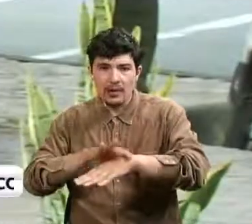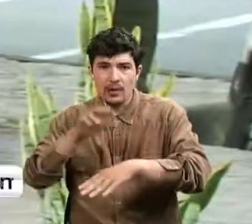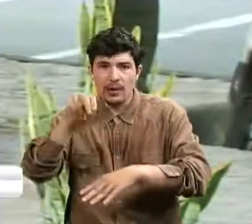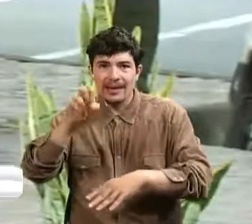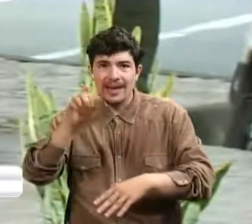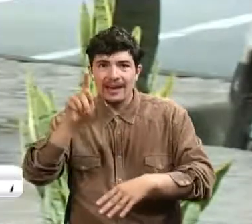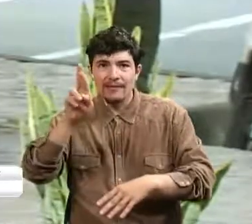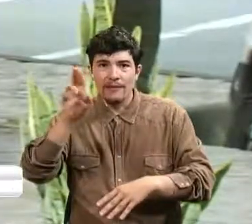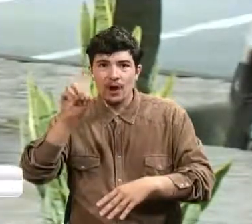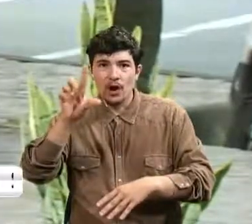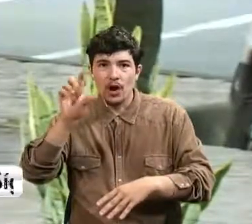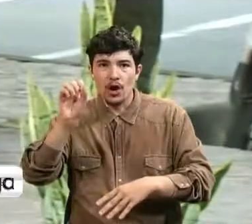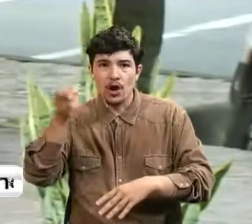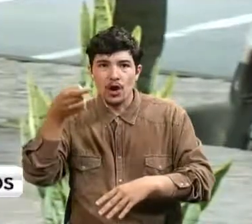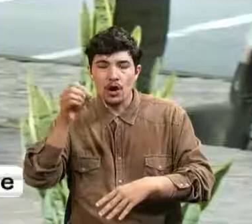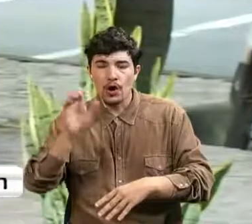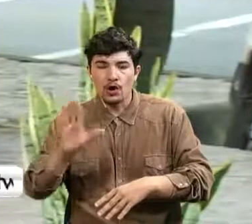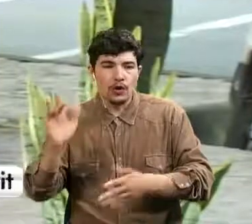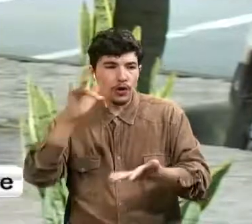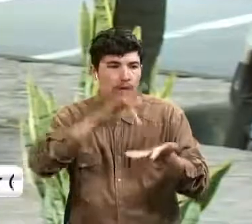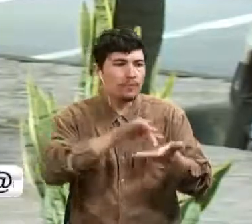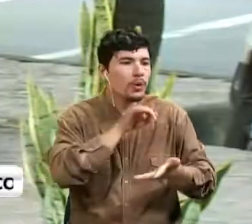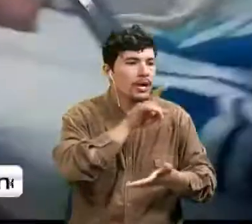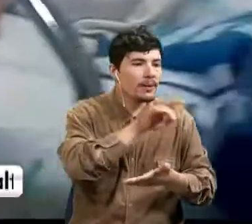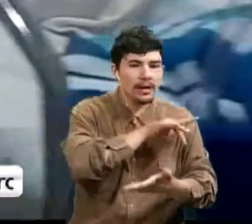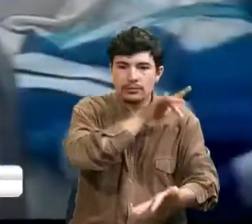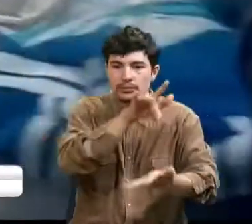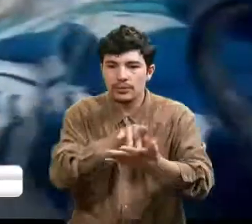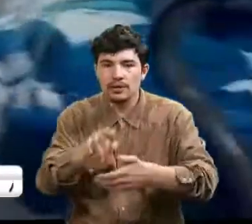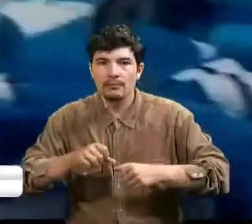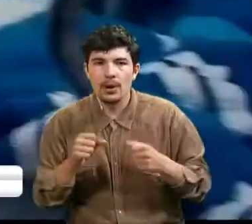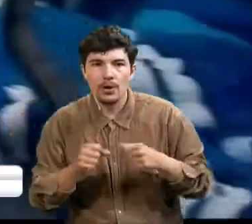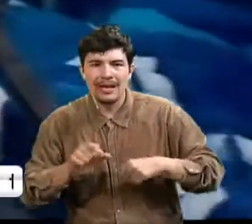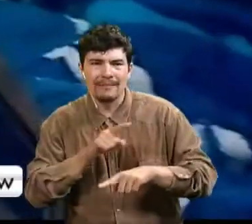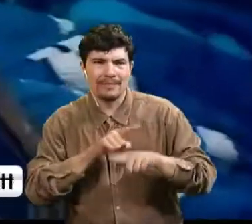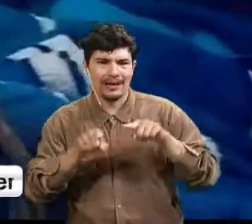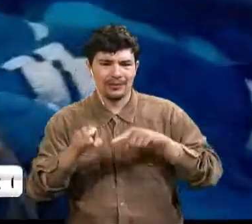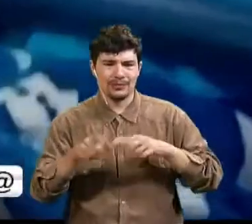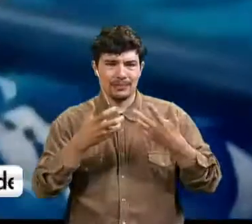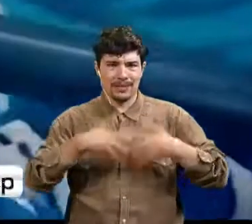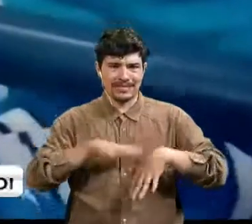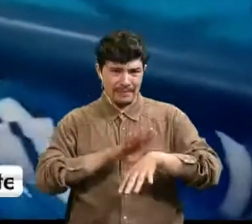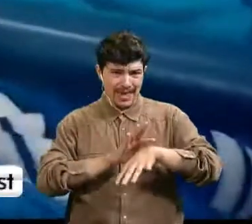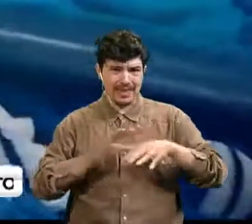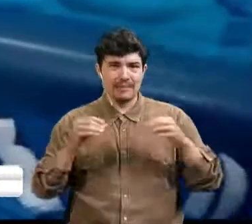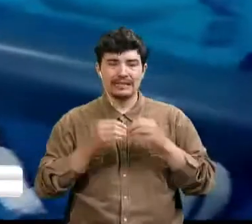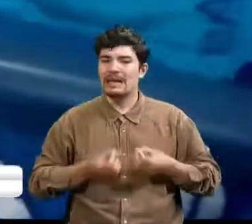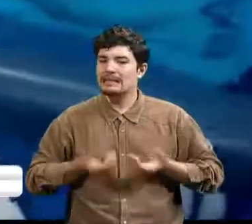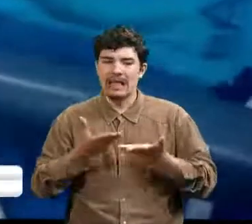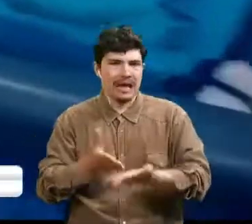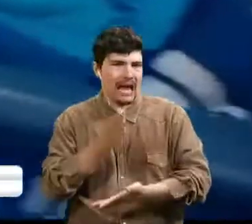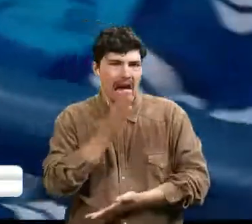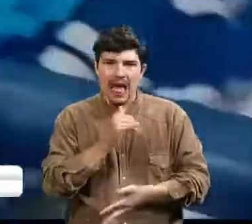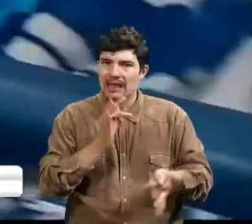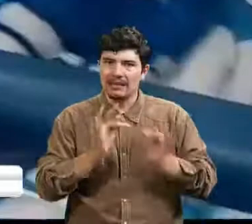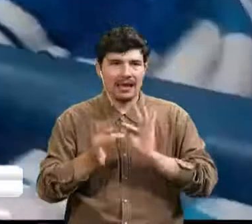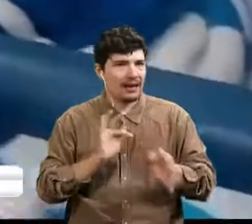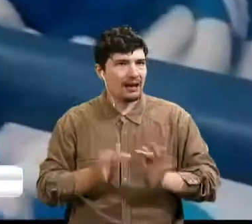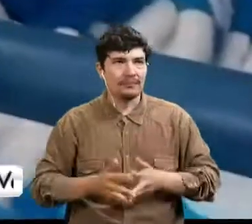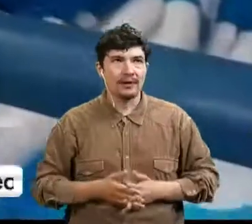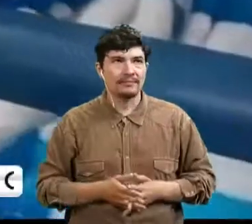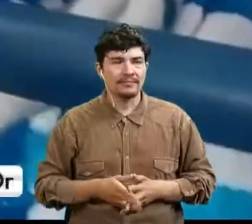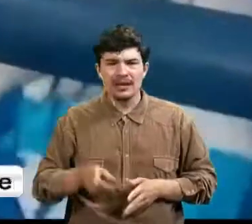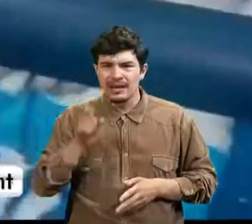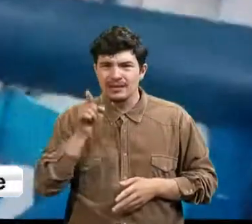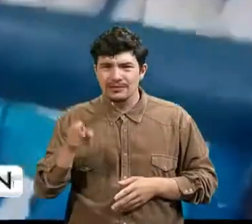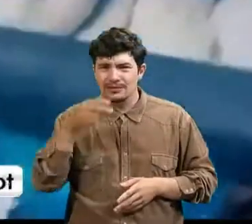Bogotá, pero Medimás aún no le ha aprobado el procedimiento. La vida del menor ha sido normal pese a sufrir el síndrome de Prune-Willi, que por